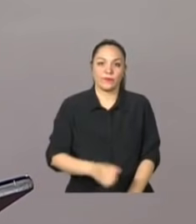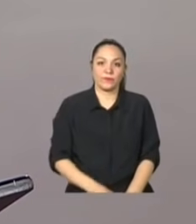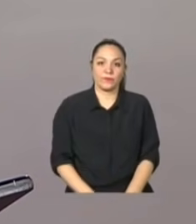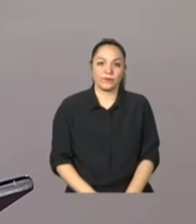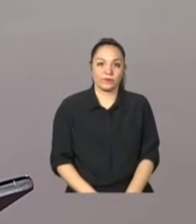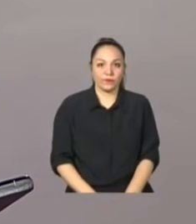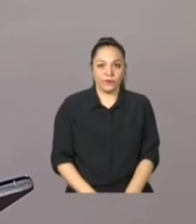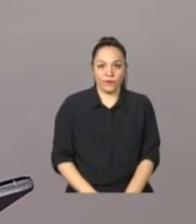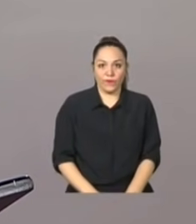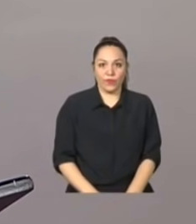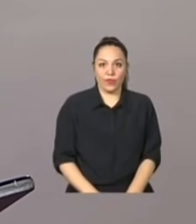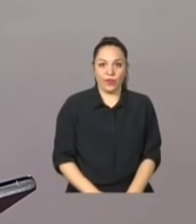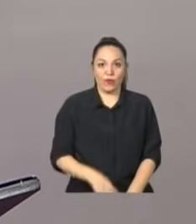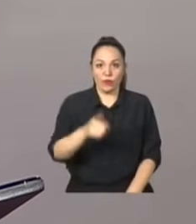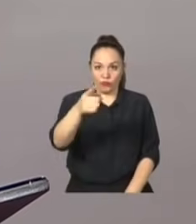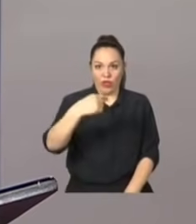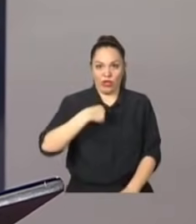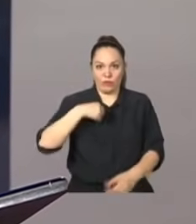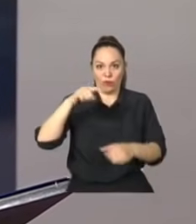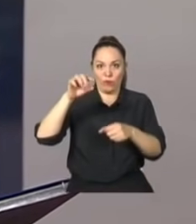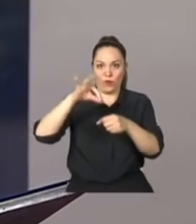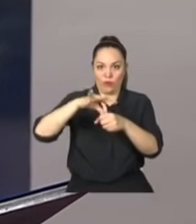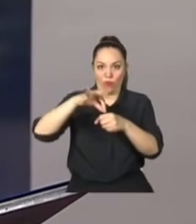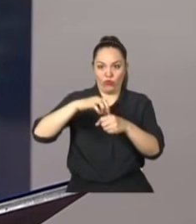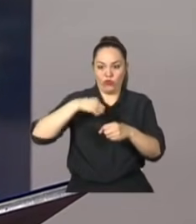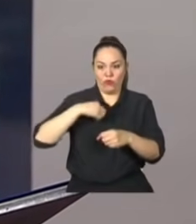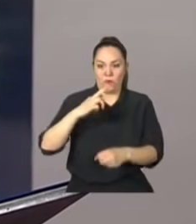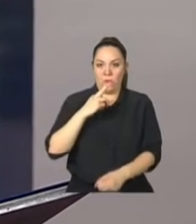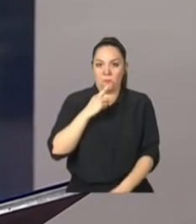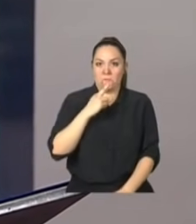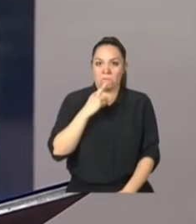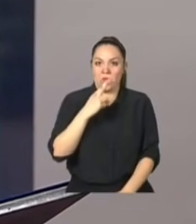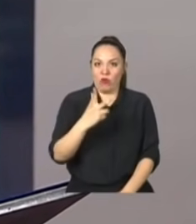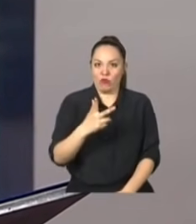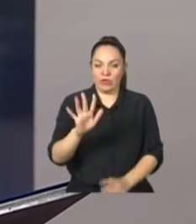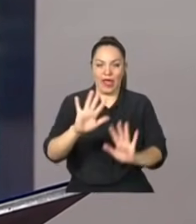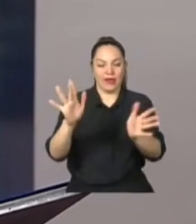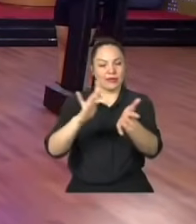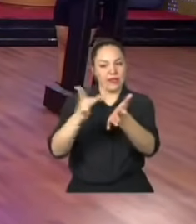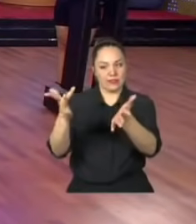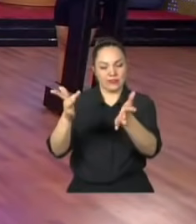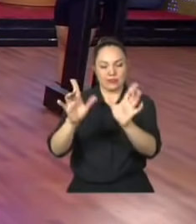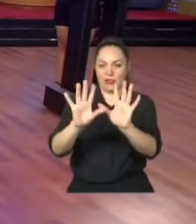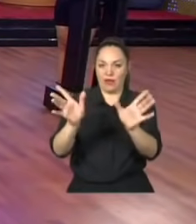Pues es que voten por mí, porque soy la mejor opción. Soy Giselle. Gracias, Sampaio. Tiempo.